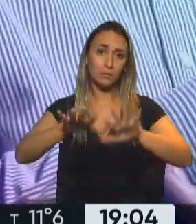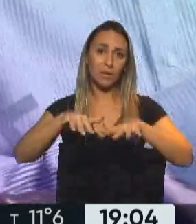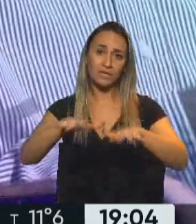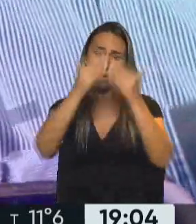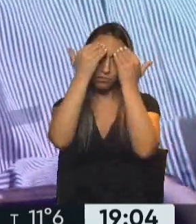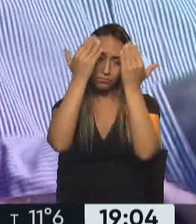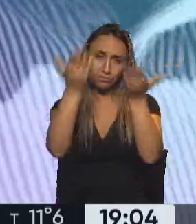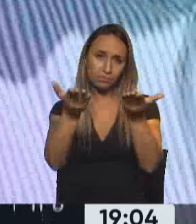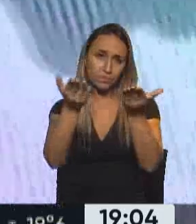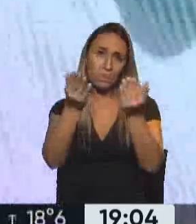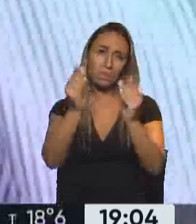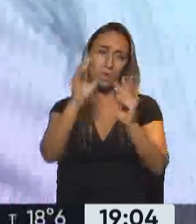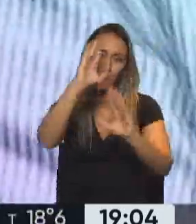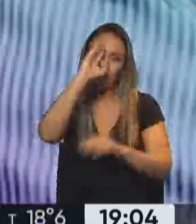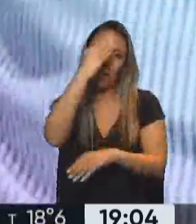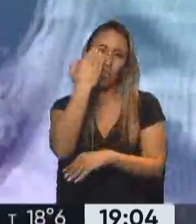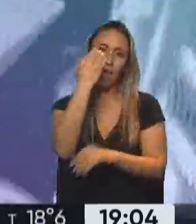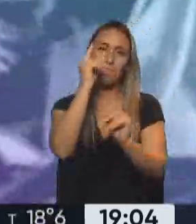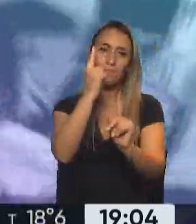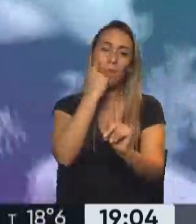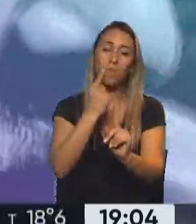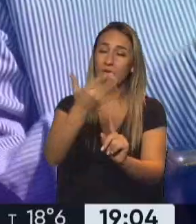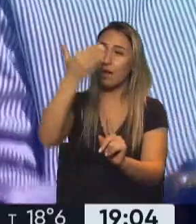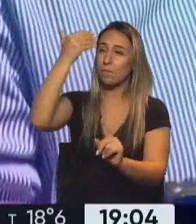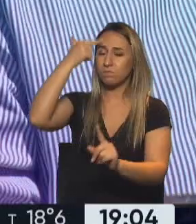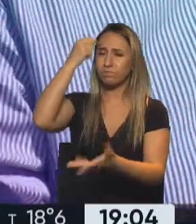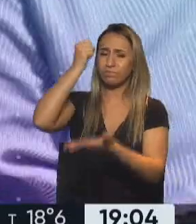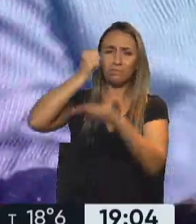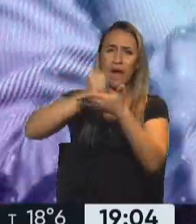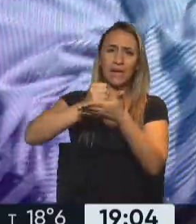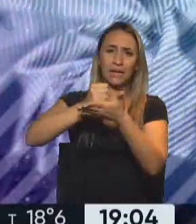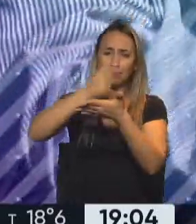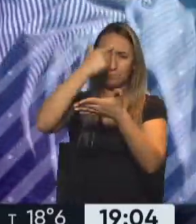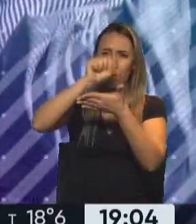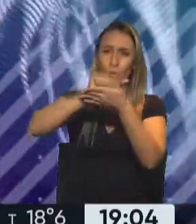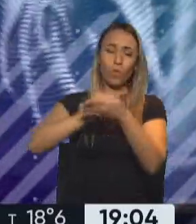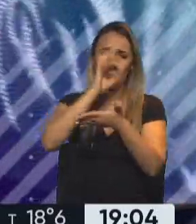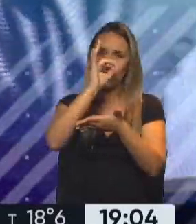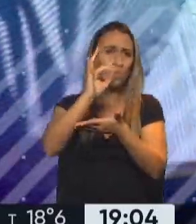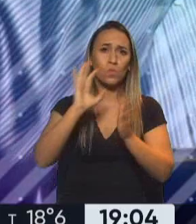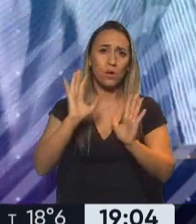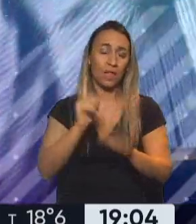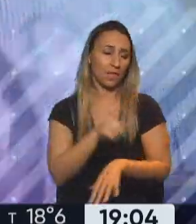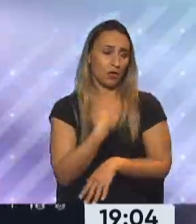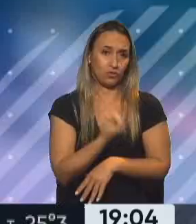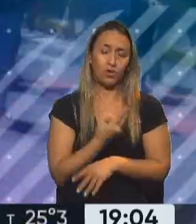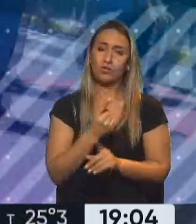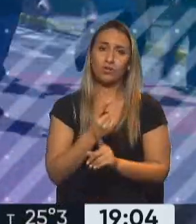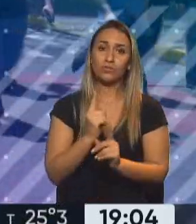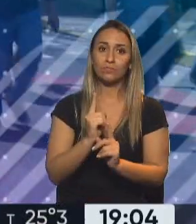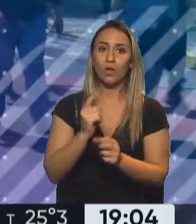recordar ese día histórico que no se va a borrar nunca de la mente de los trabajadores, que es el 17 de